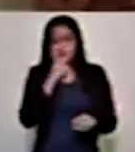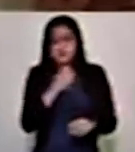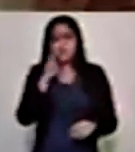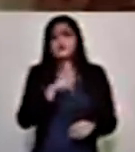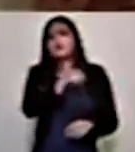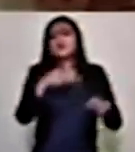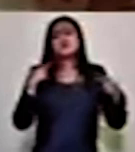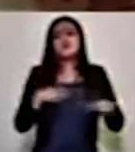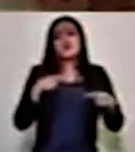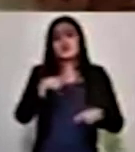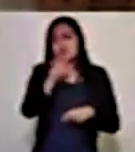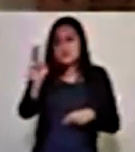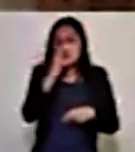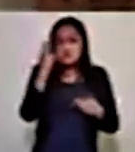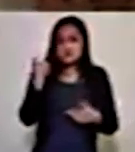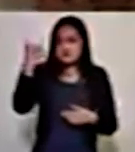a la comunidad universitaria.